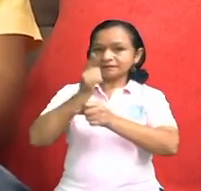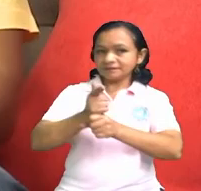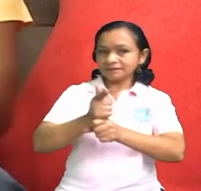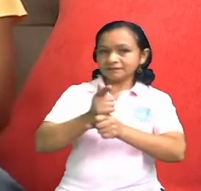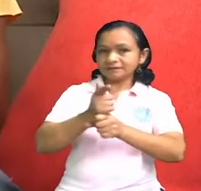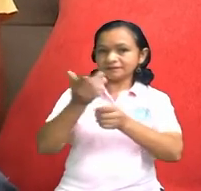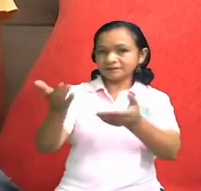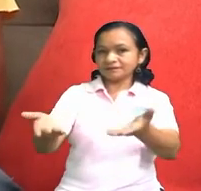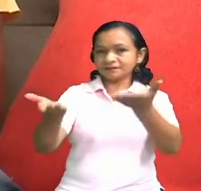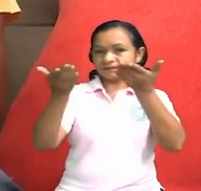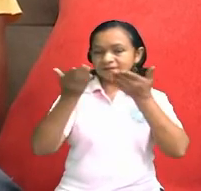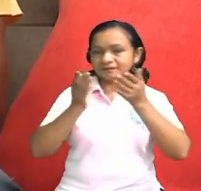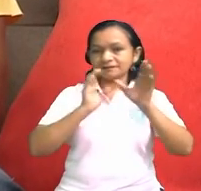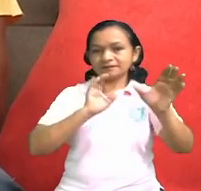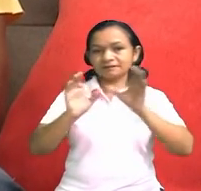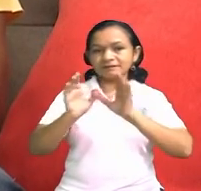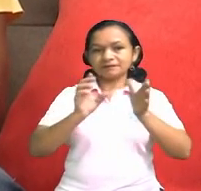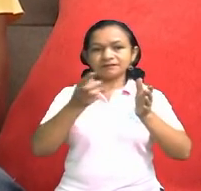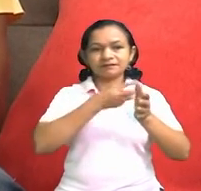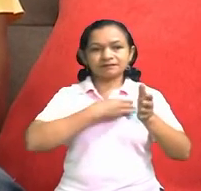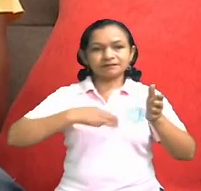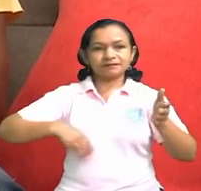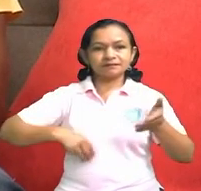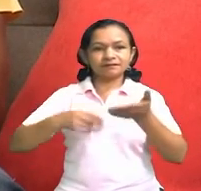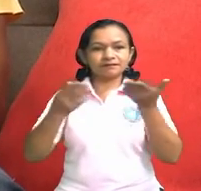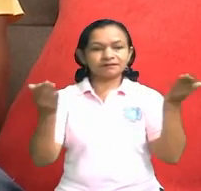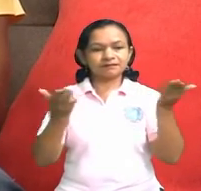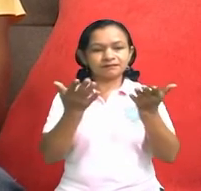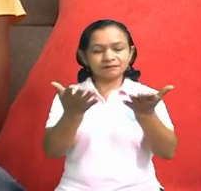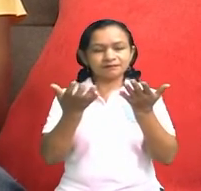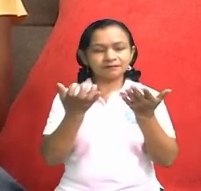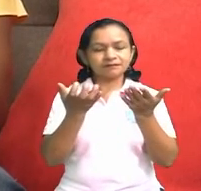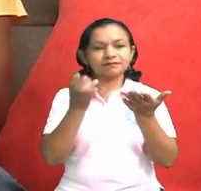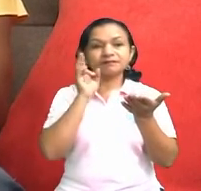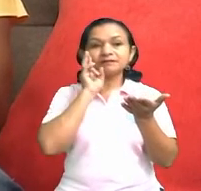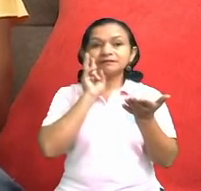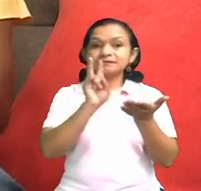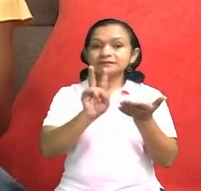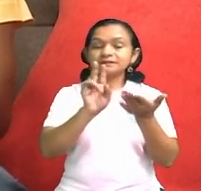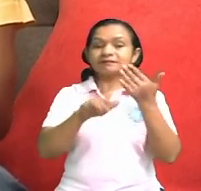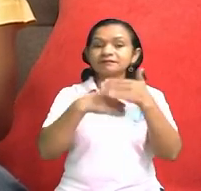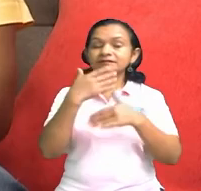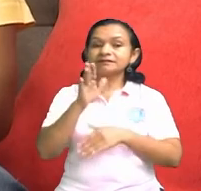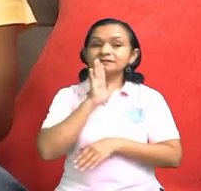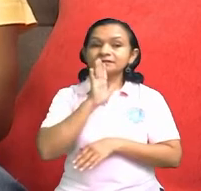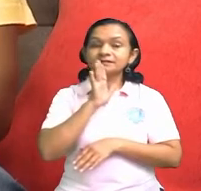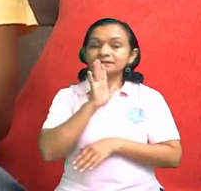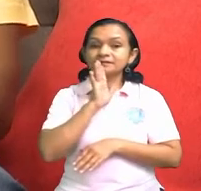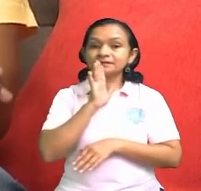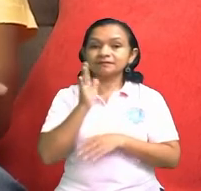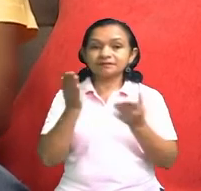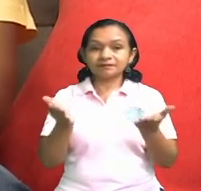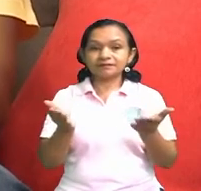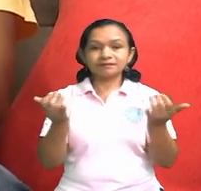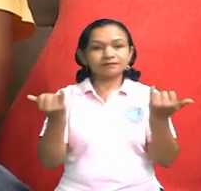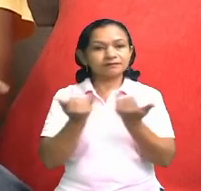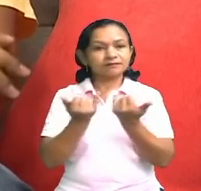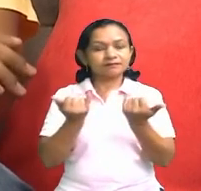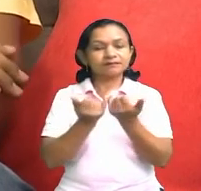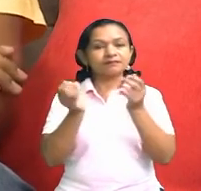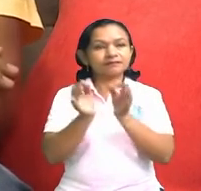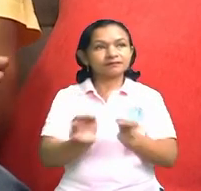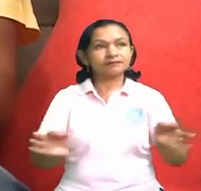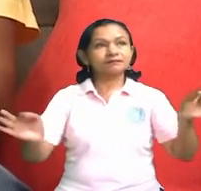ha facilitado el área de comunicación del Ministerio. Quisiera que lo presentáramos y comentáramos a partir de ello, porque también